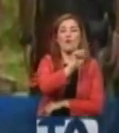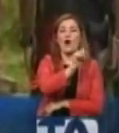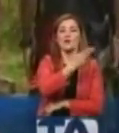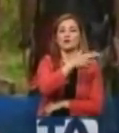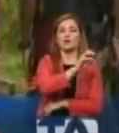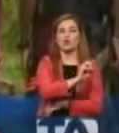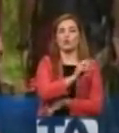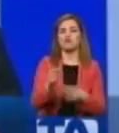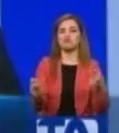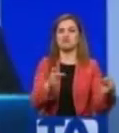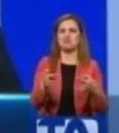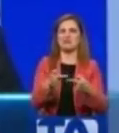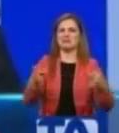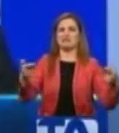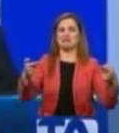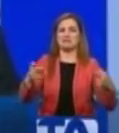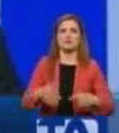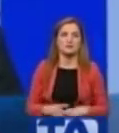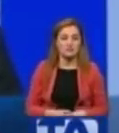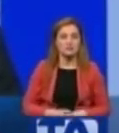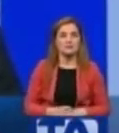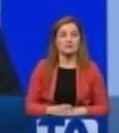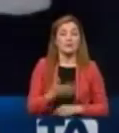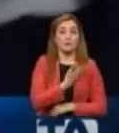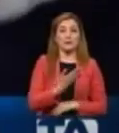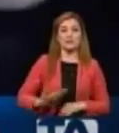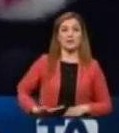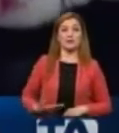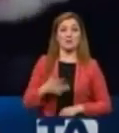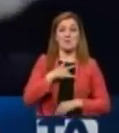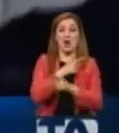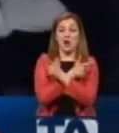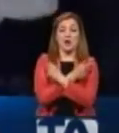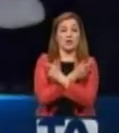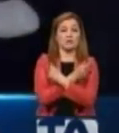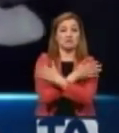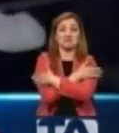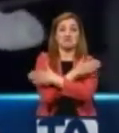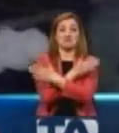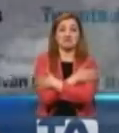Guacho. El presidente Iván Duque felicitó en redes sociales